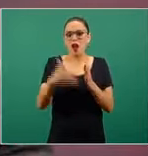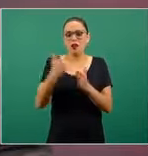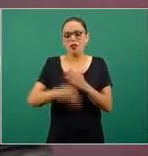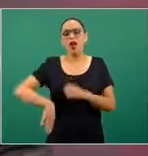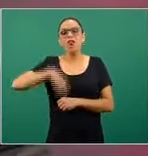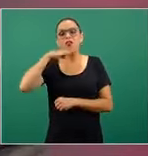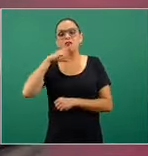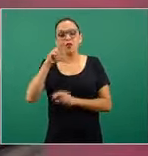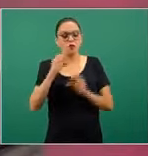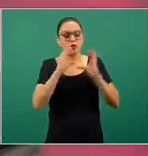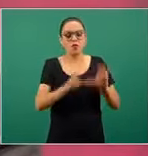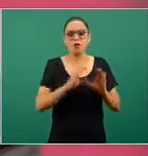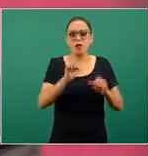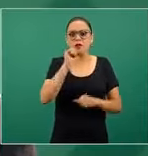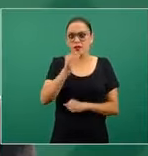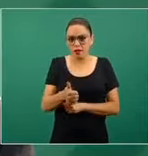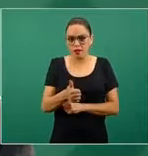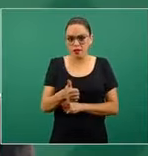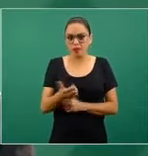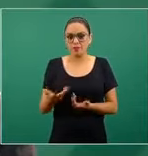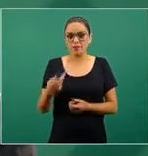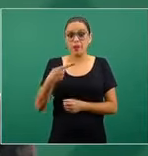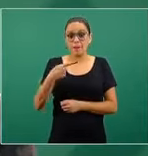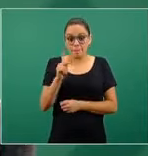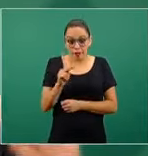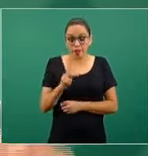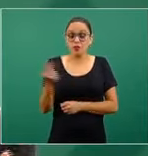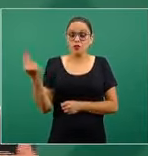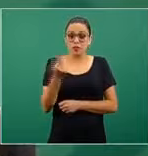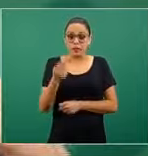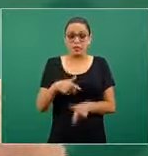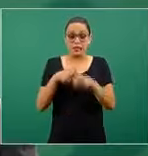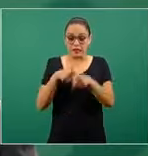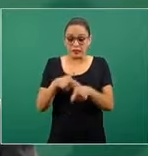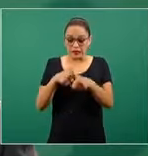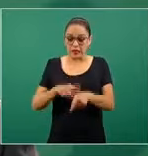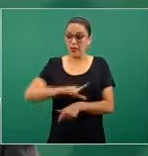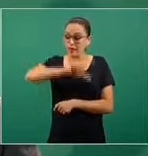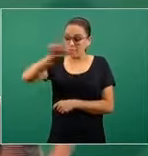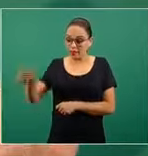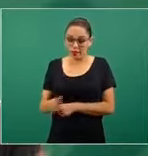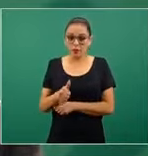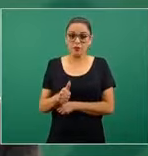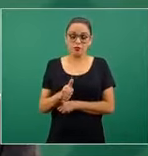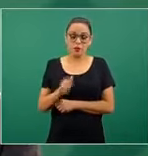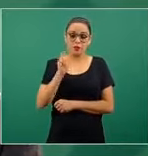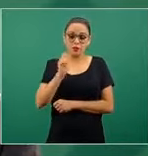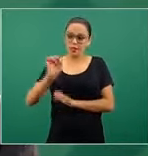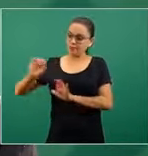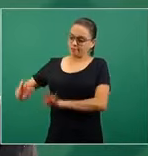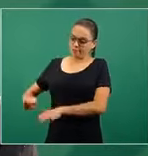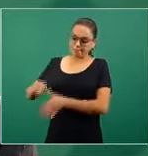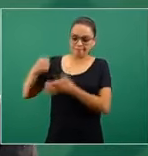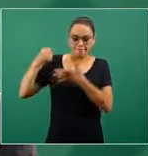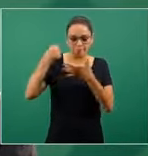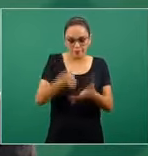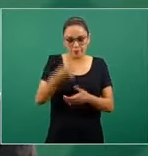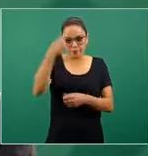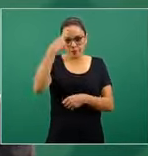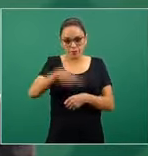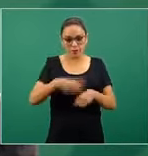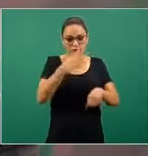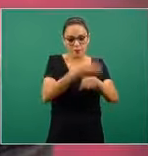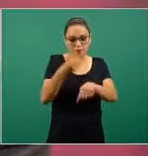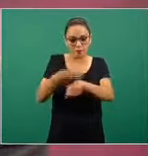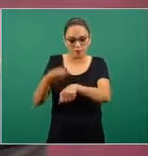continua, sostenida, y en su momento tendremos que hacer una inversión adicional para subsanar las deficiencias pasadas,